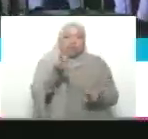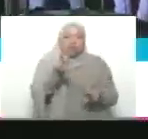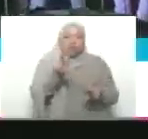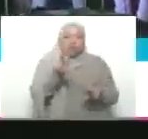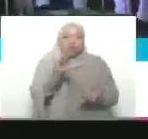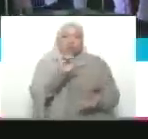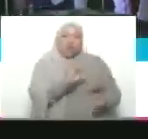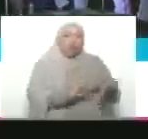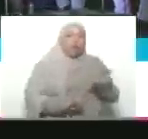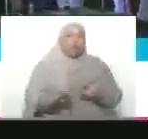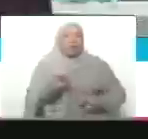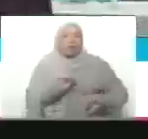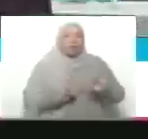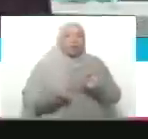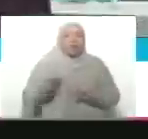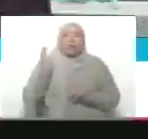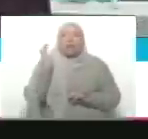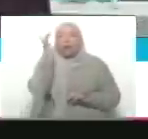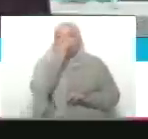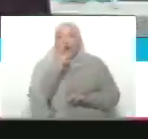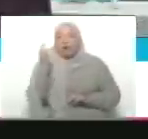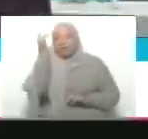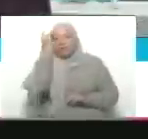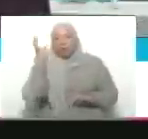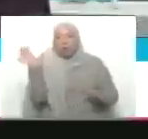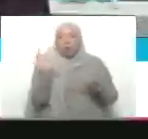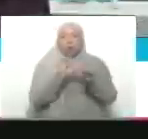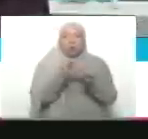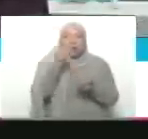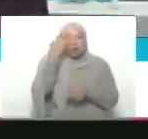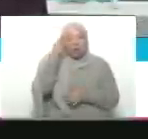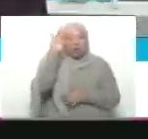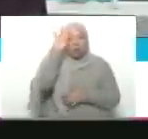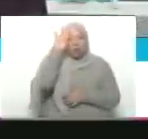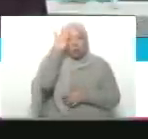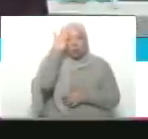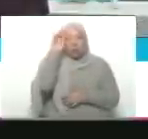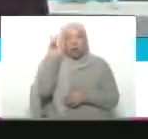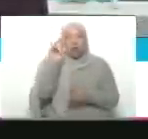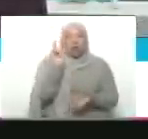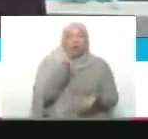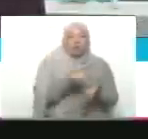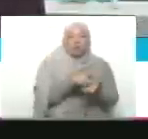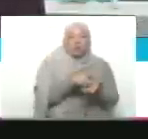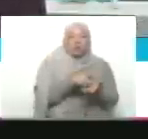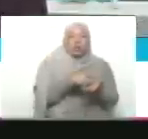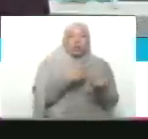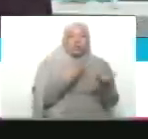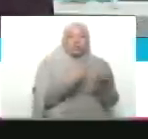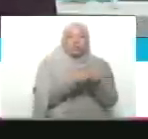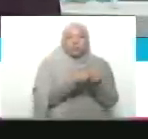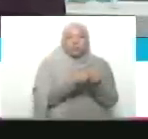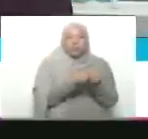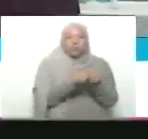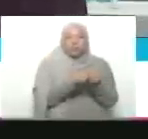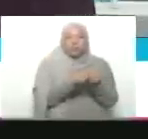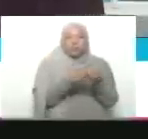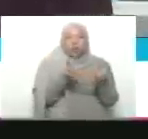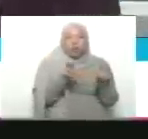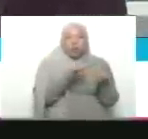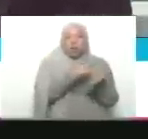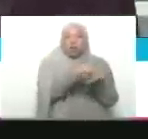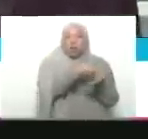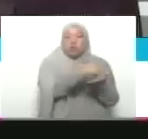los afrocaribeños unía los ritmos cubanos en lo fundamental con el jaz exactamente correcto en Nueva